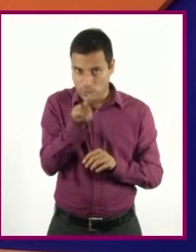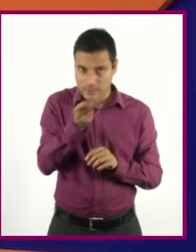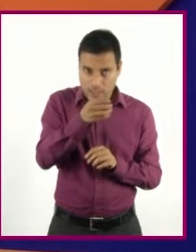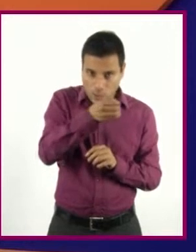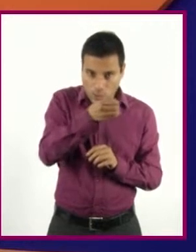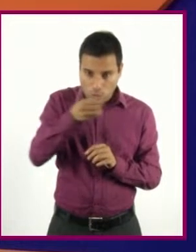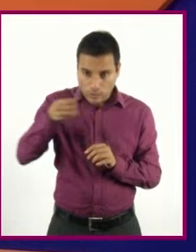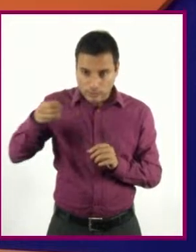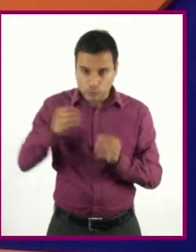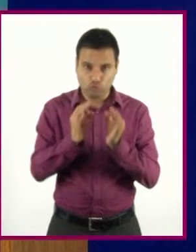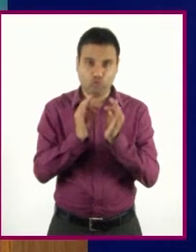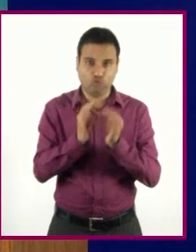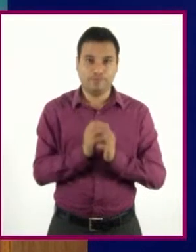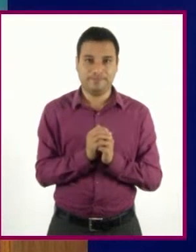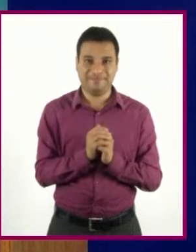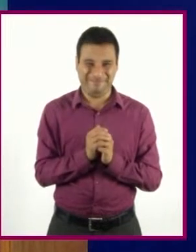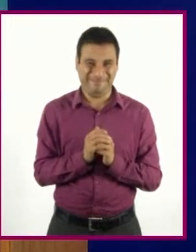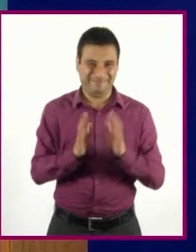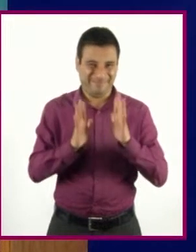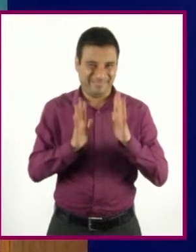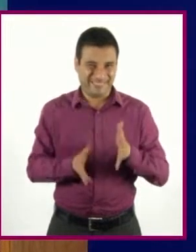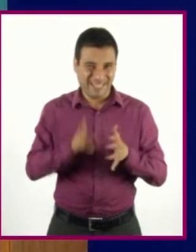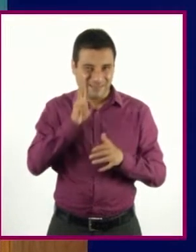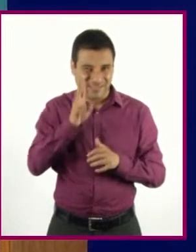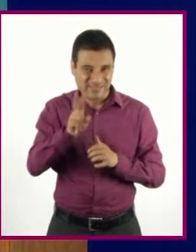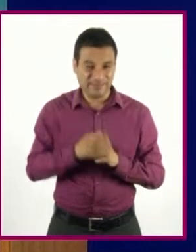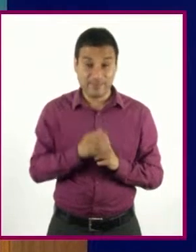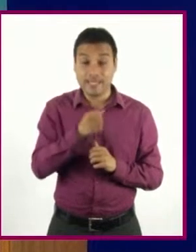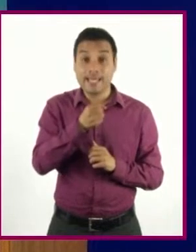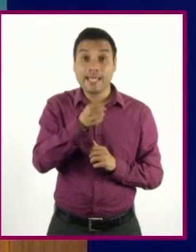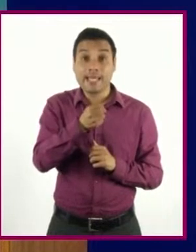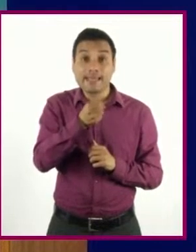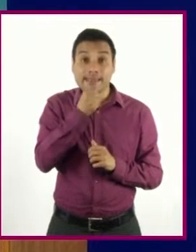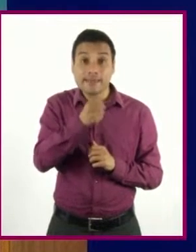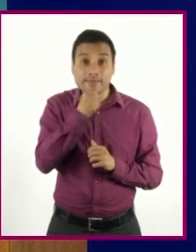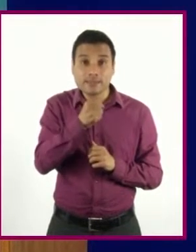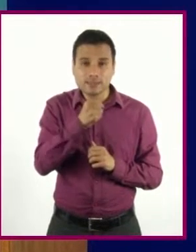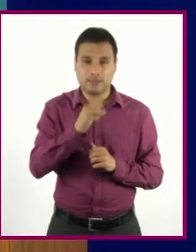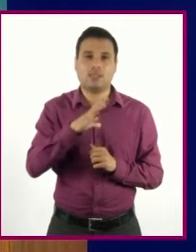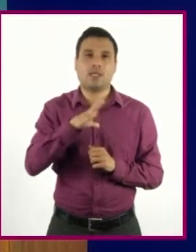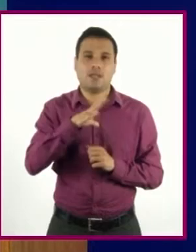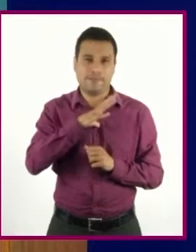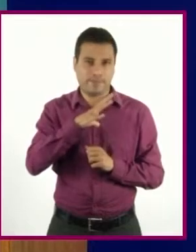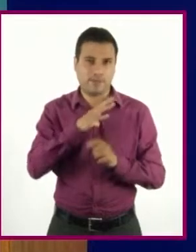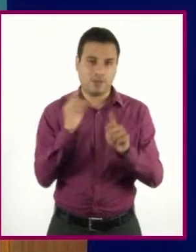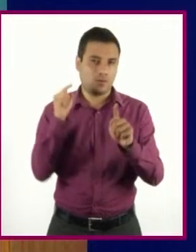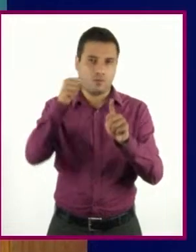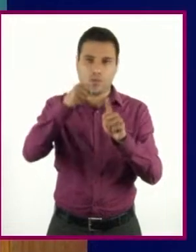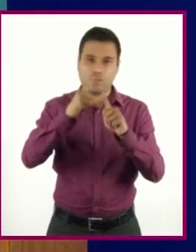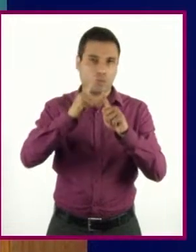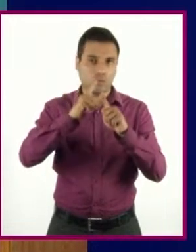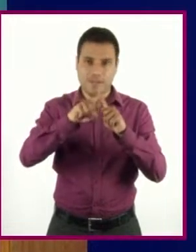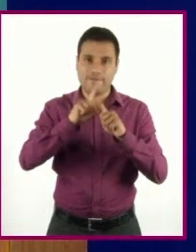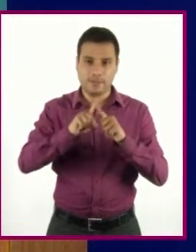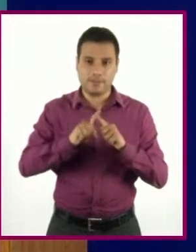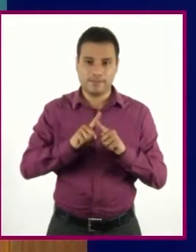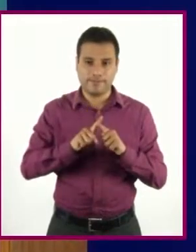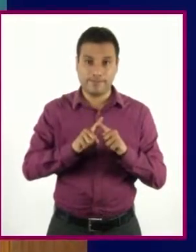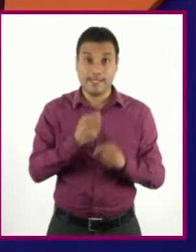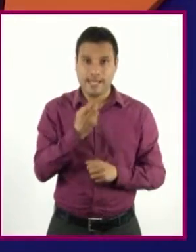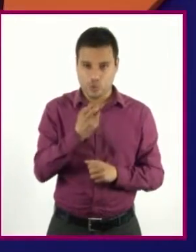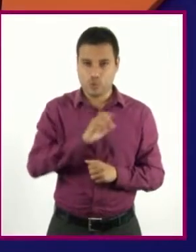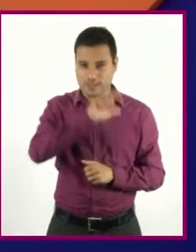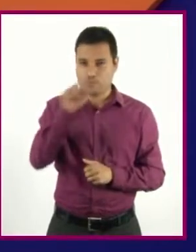entrevista. Como ya vimos, las entrevistas pueden tener distintos usos y funciones, y de eso